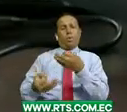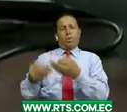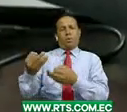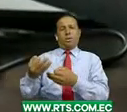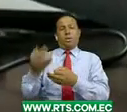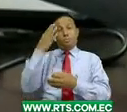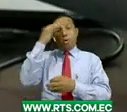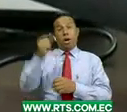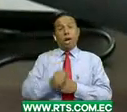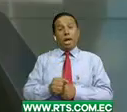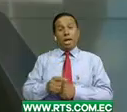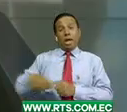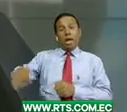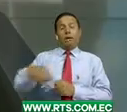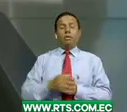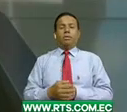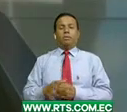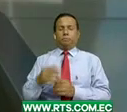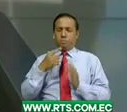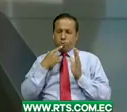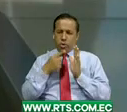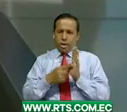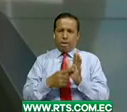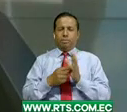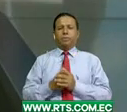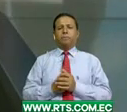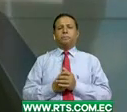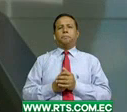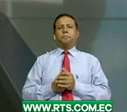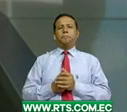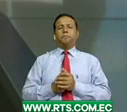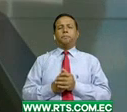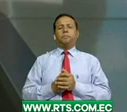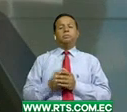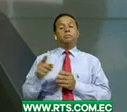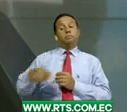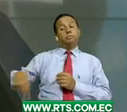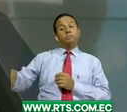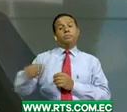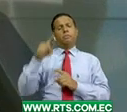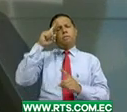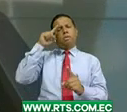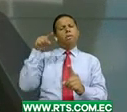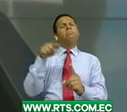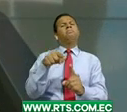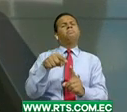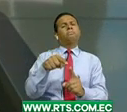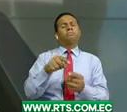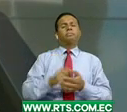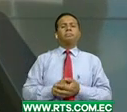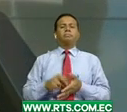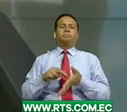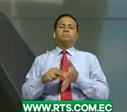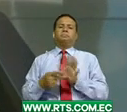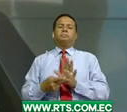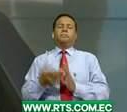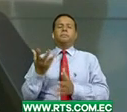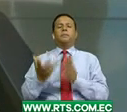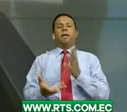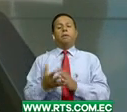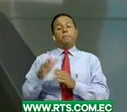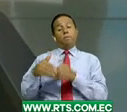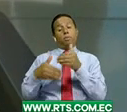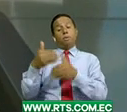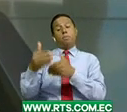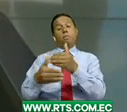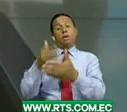de ganar tiempo. Suponemos que el objetivo sería evitar que el proceso termine